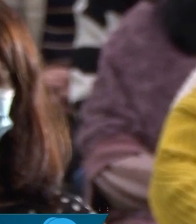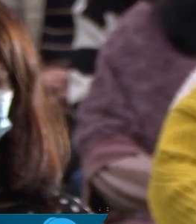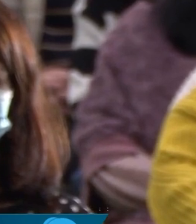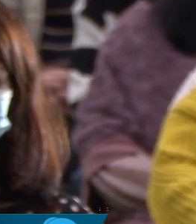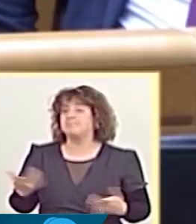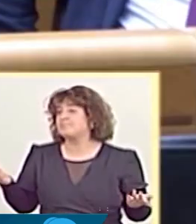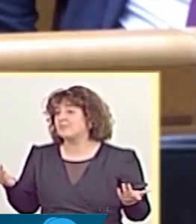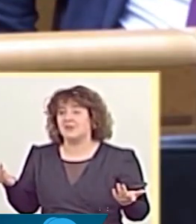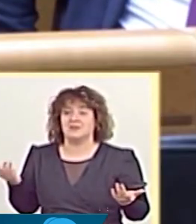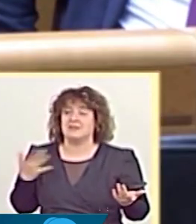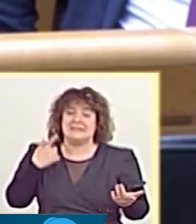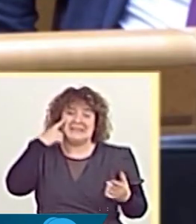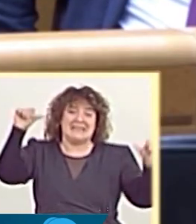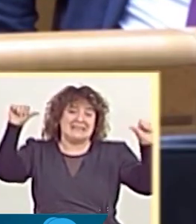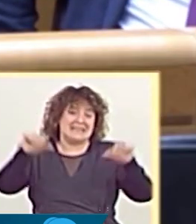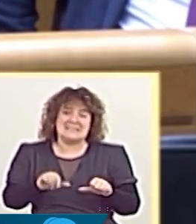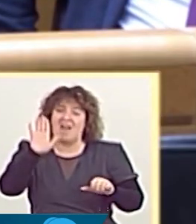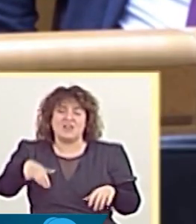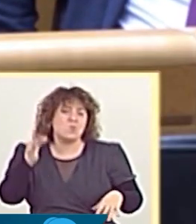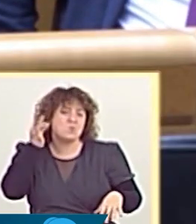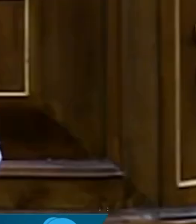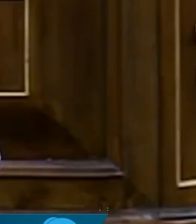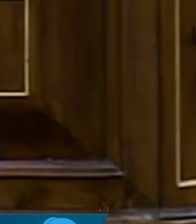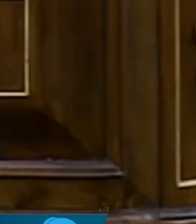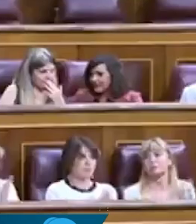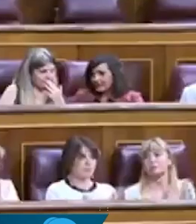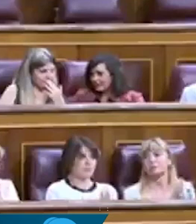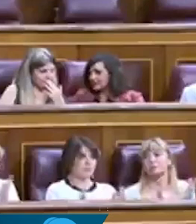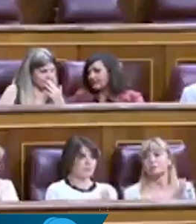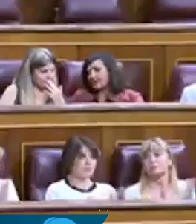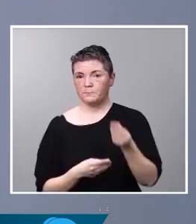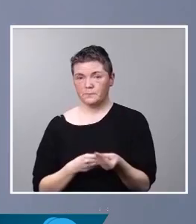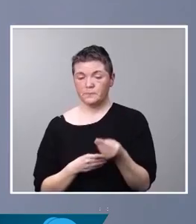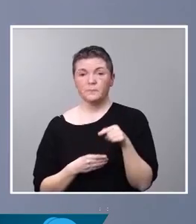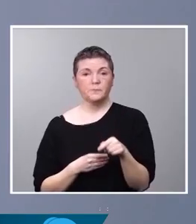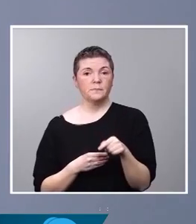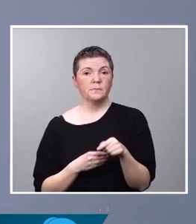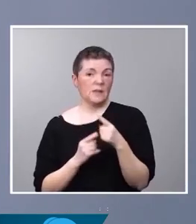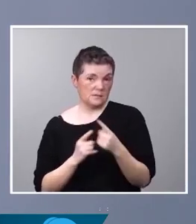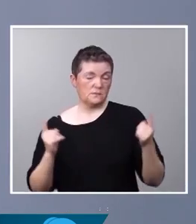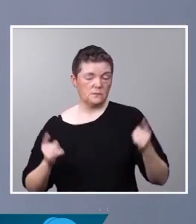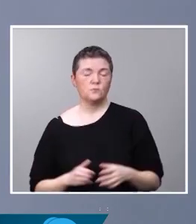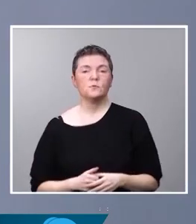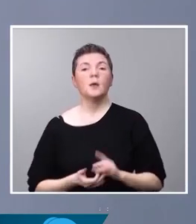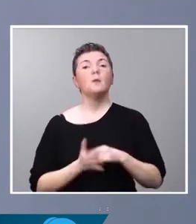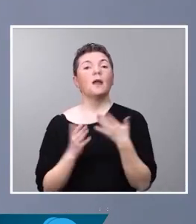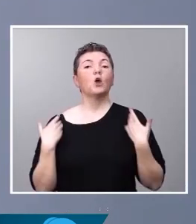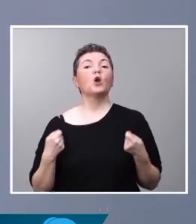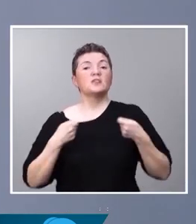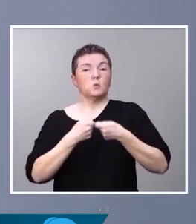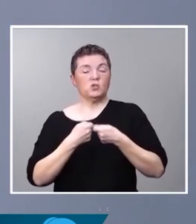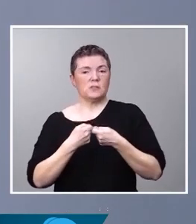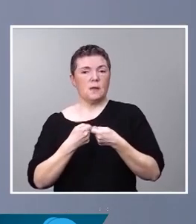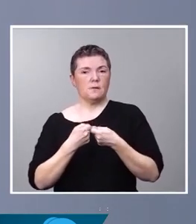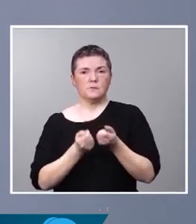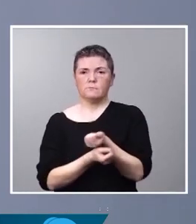un poco. No, es que al final, si la máxima autoridad en esta materia, en el caso de las sustracciones internacionales, que es una directora general de